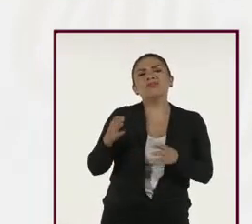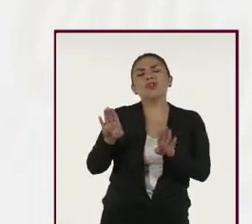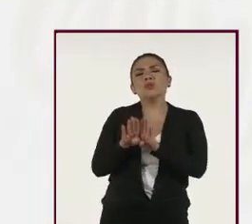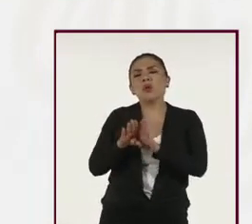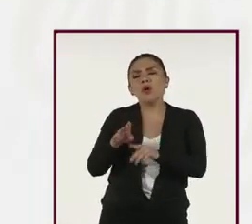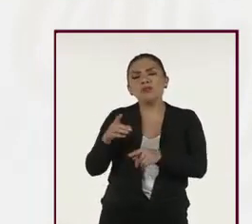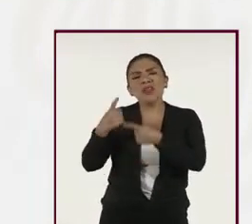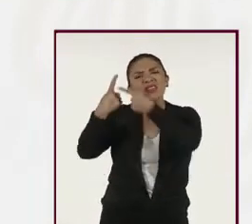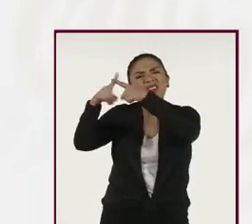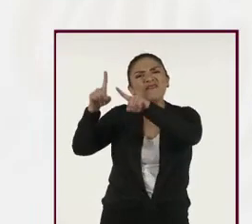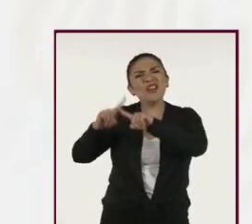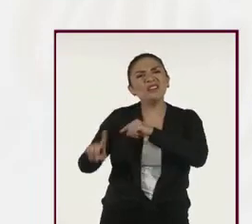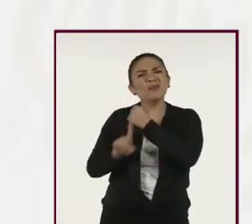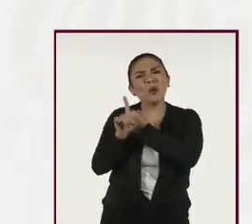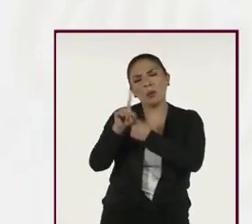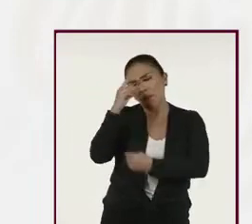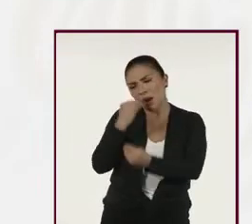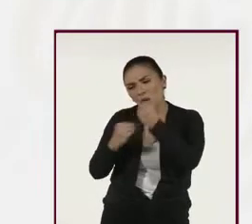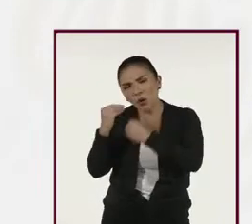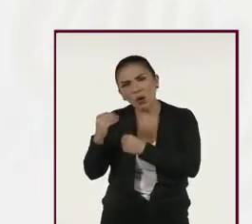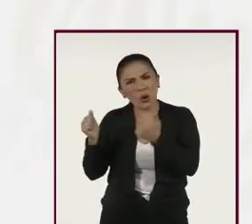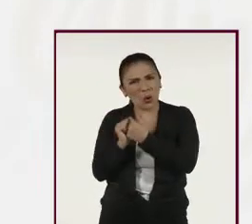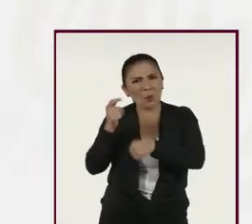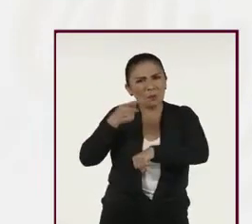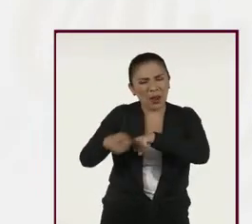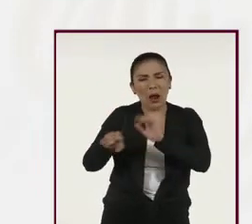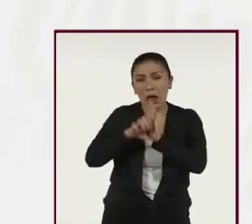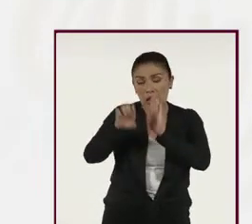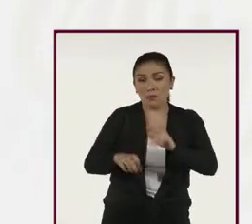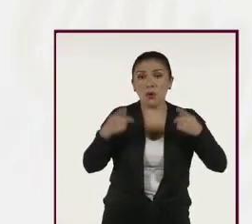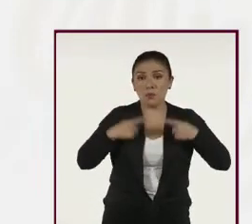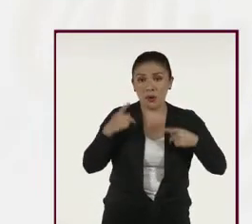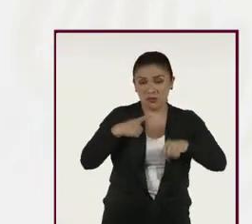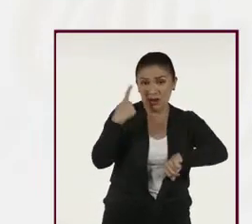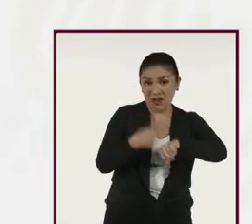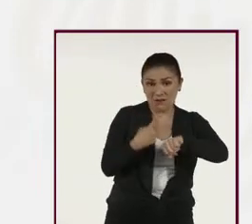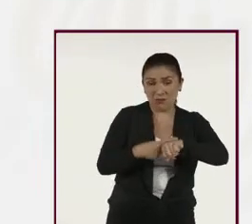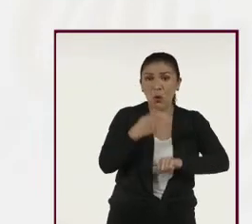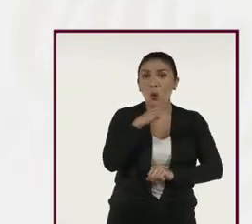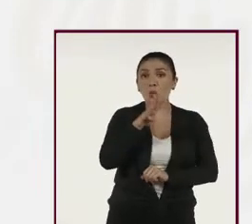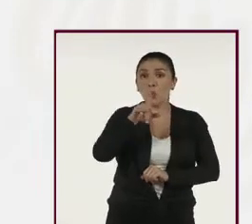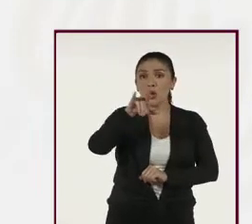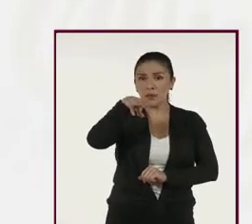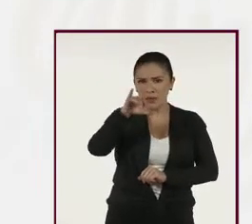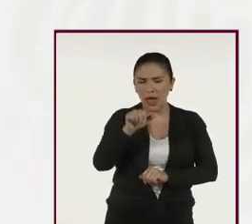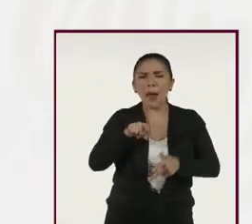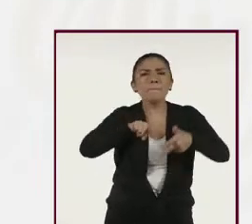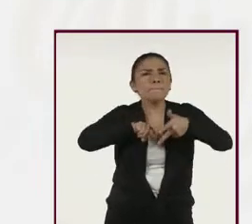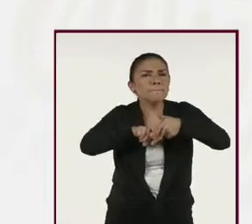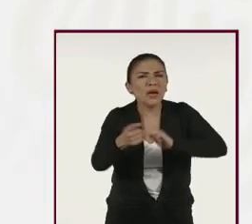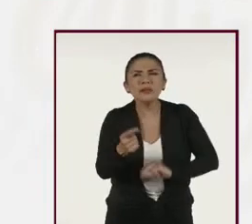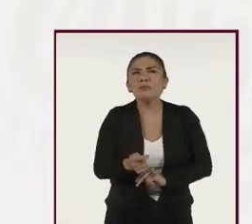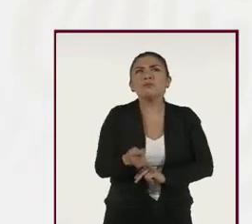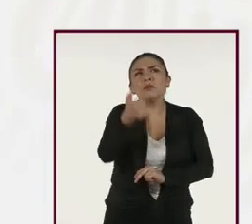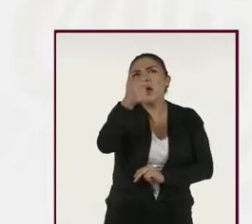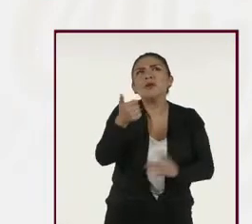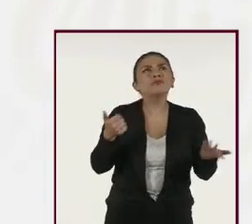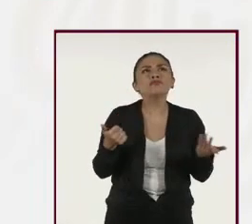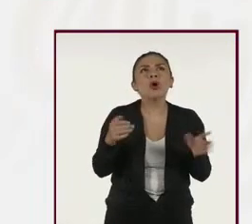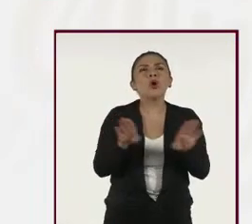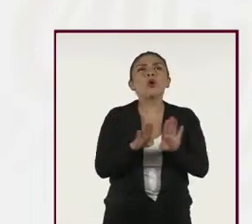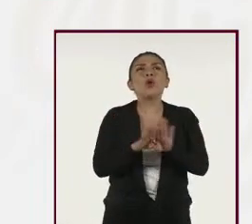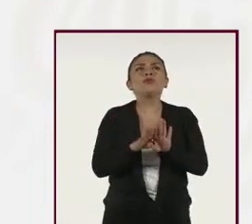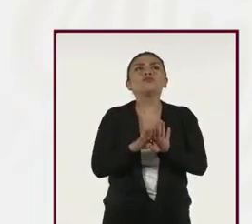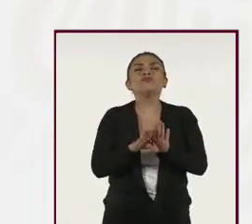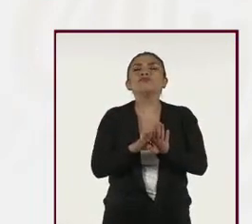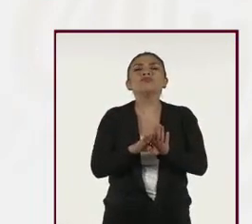habla que los pacientes con bulimia nerviosa pudieron haber iniciado principalmente con